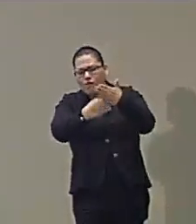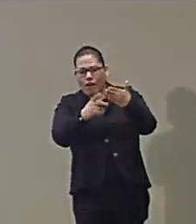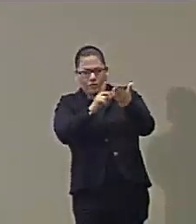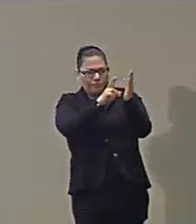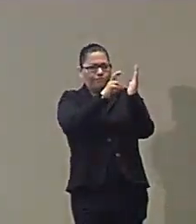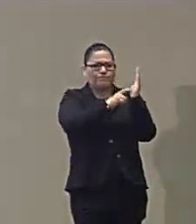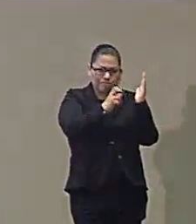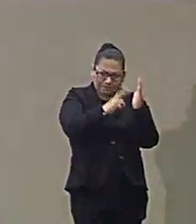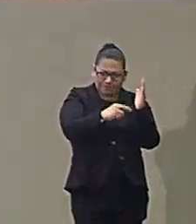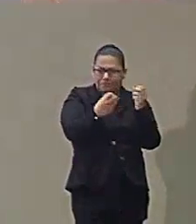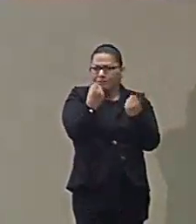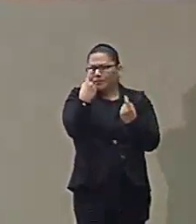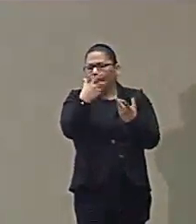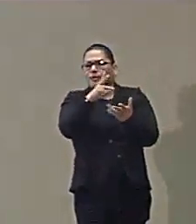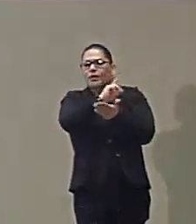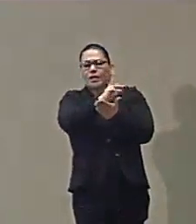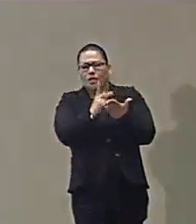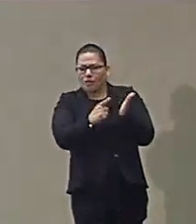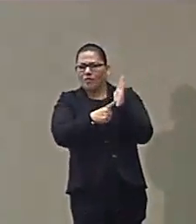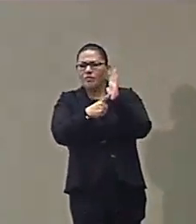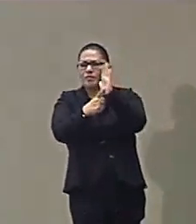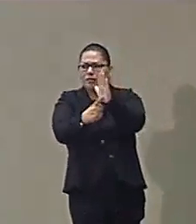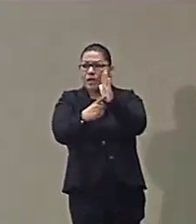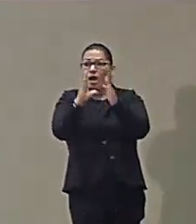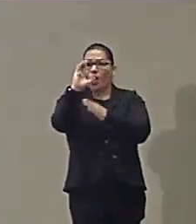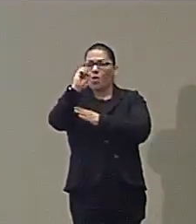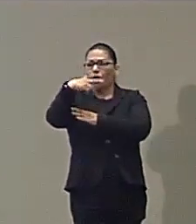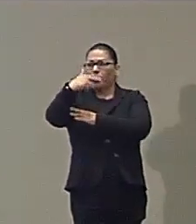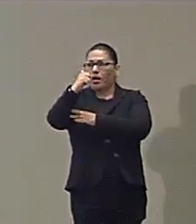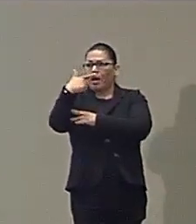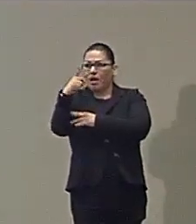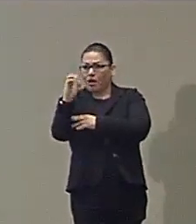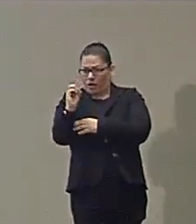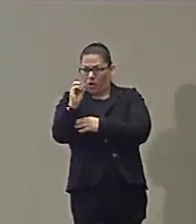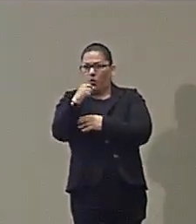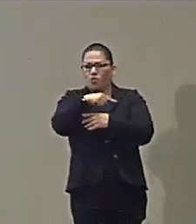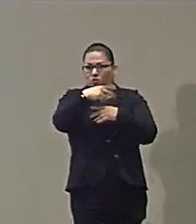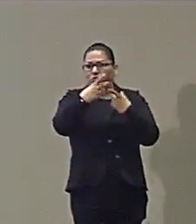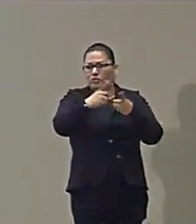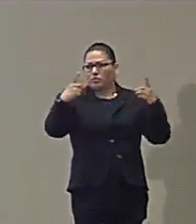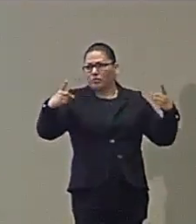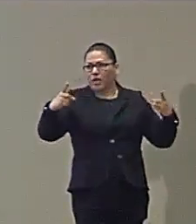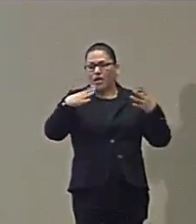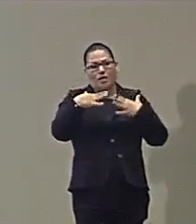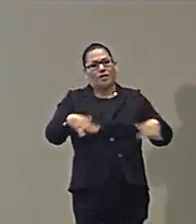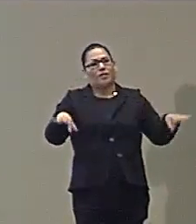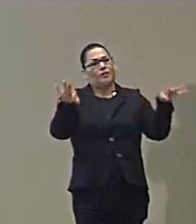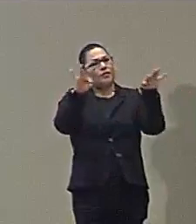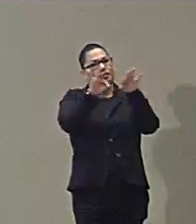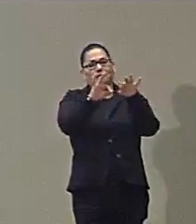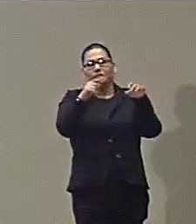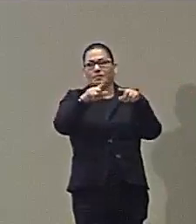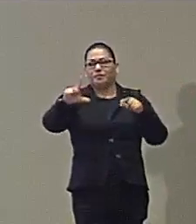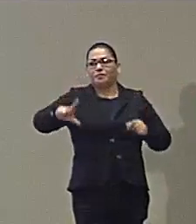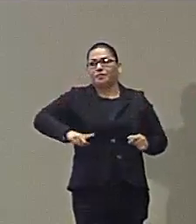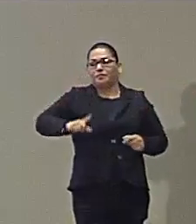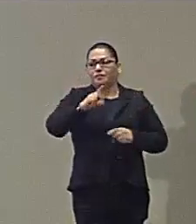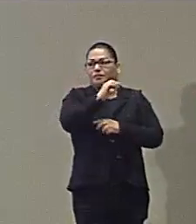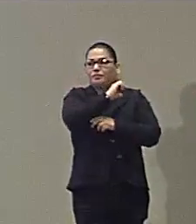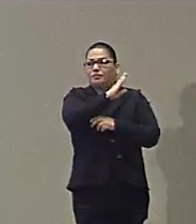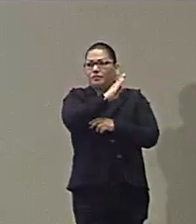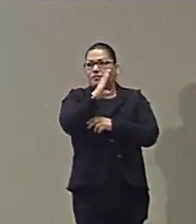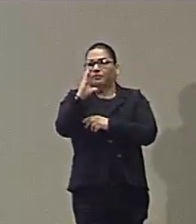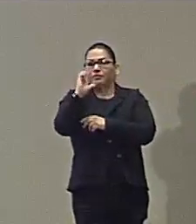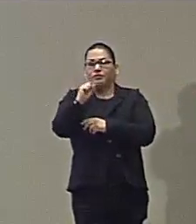propuestas en la conago tenemos una muy importante que está desarrollando ahora precisamente mi amigo el gobernador de